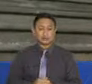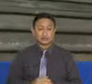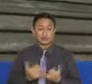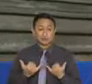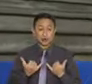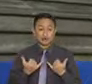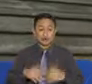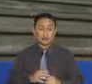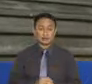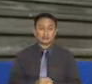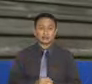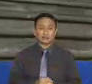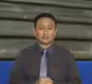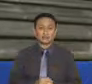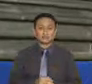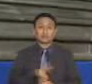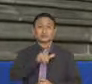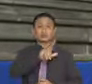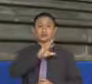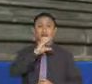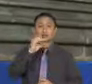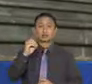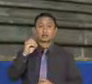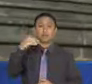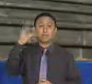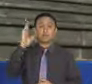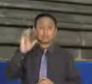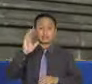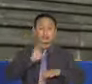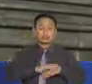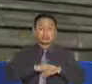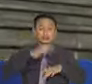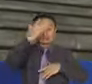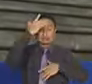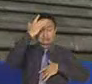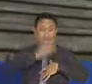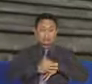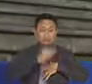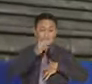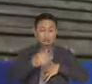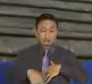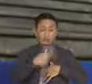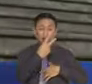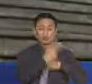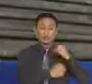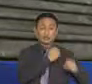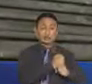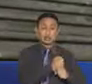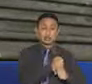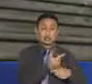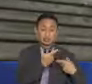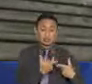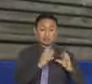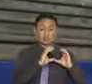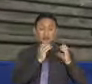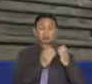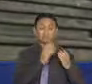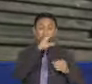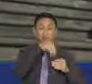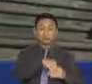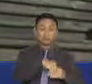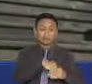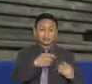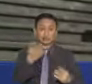ahora existen más de 300 y es que la pandemia Durante los dos años que lamentablemente no tuvieron clases presenciales